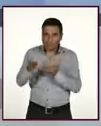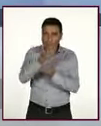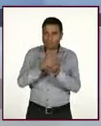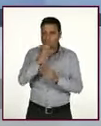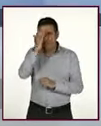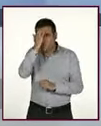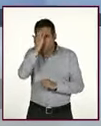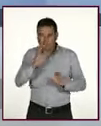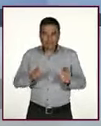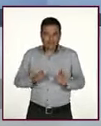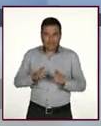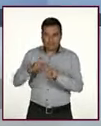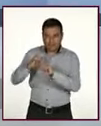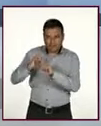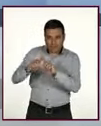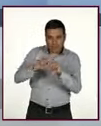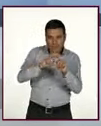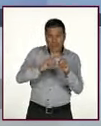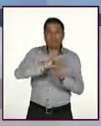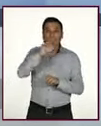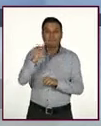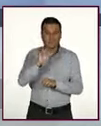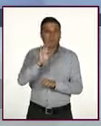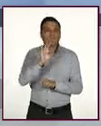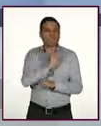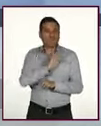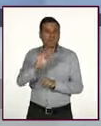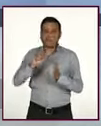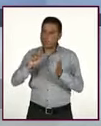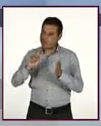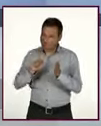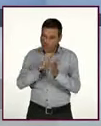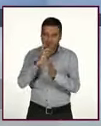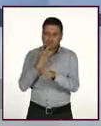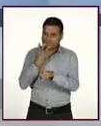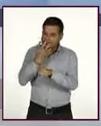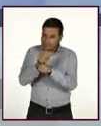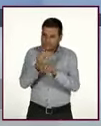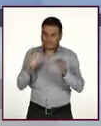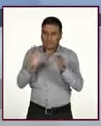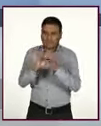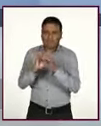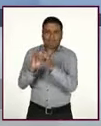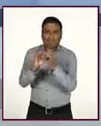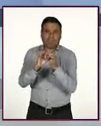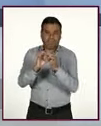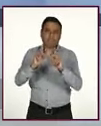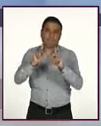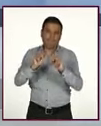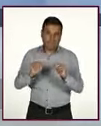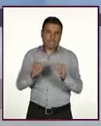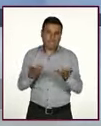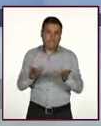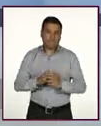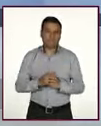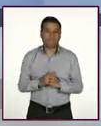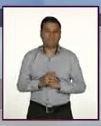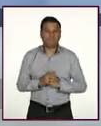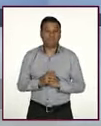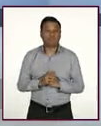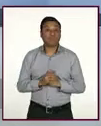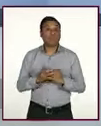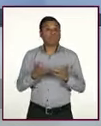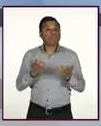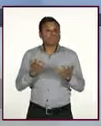a partir de ahí podemos hacer una reconstrucción del tejido social. Podemos hablar de construcción de paz, ¿no? Entonces,